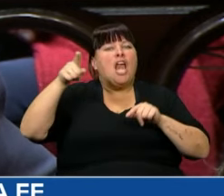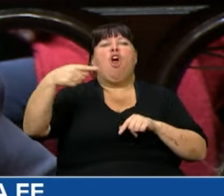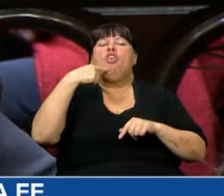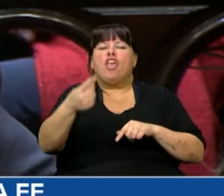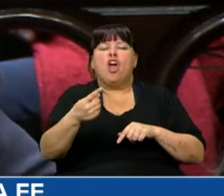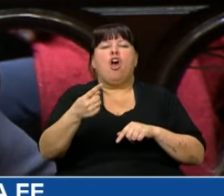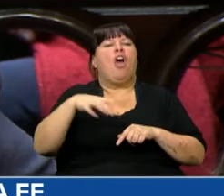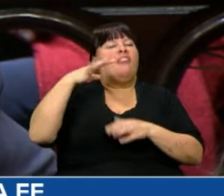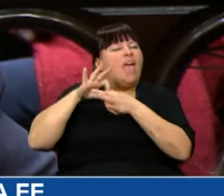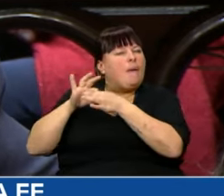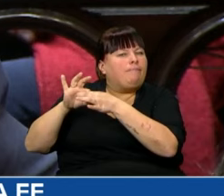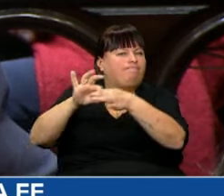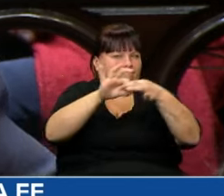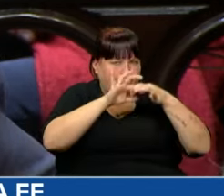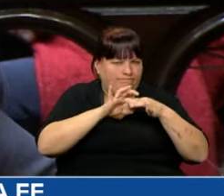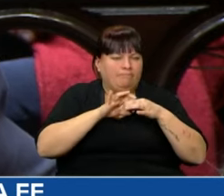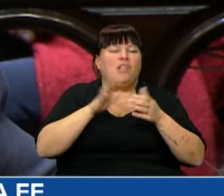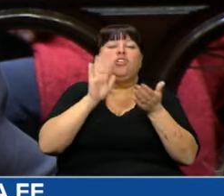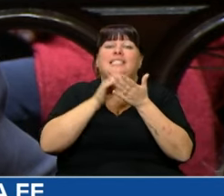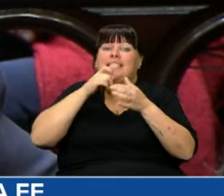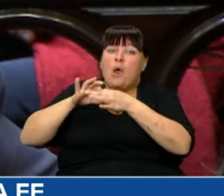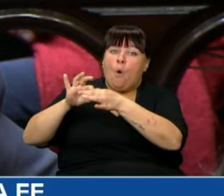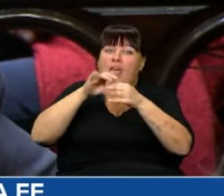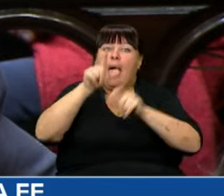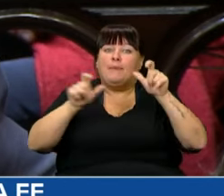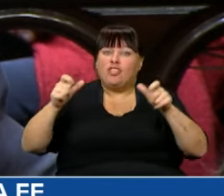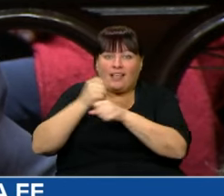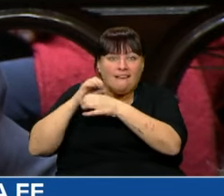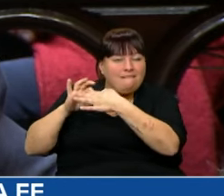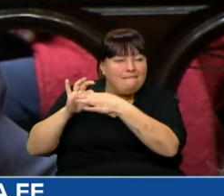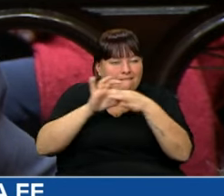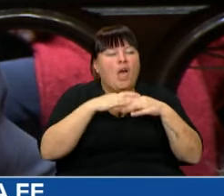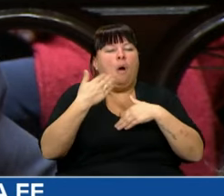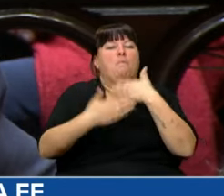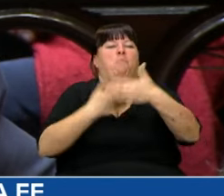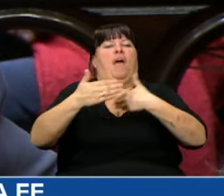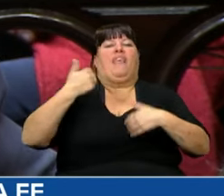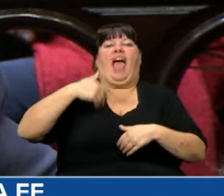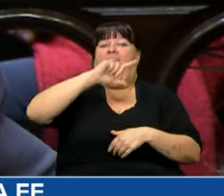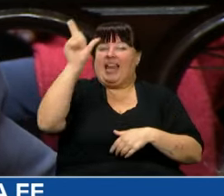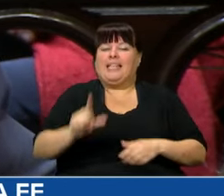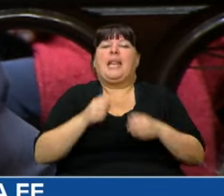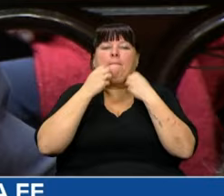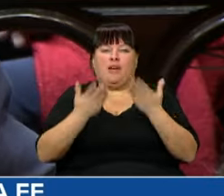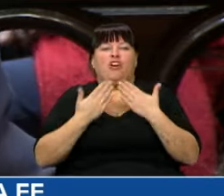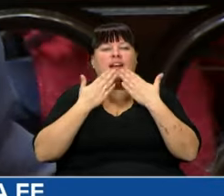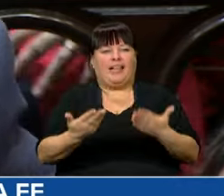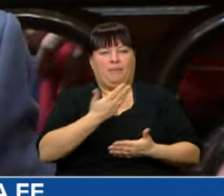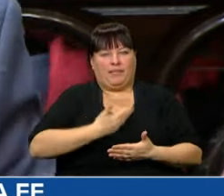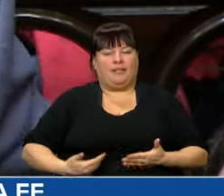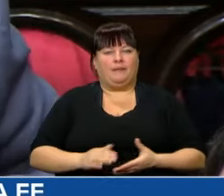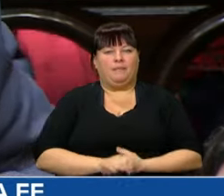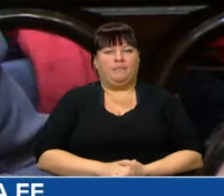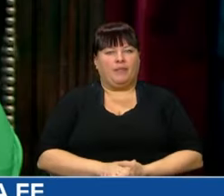nos dijo que había que unirse, que sobre la unidad de los trabajadores íbamos a construir una Argentina mucho mejor. Gracias,